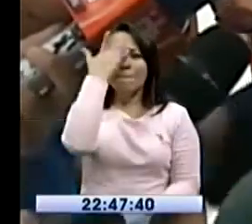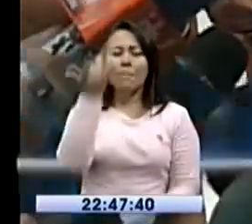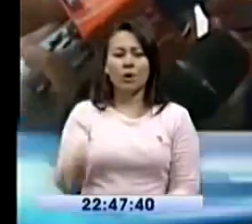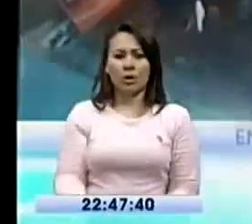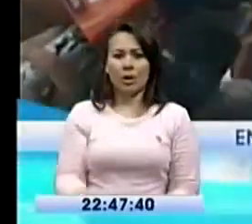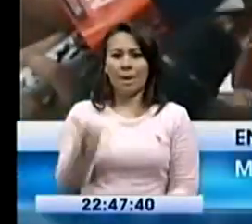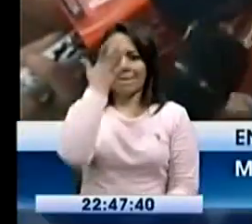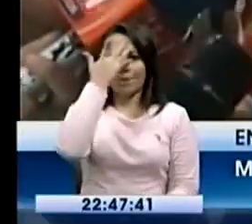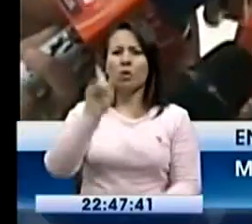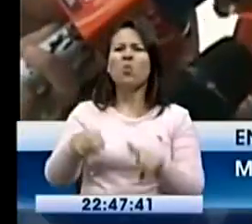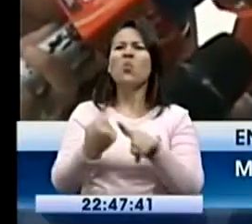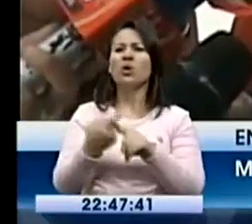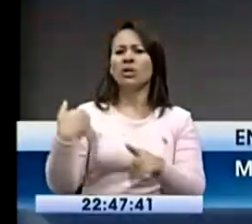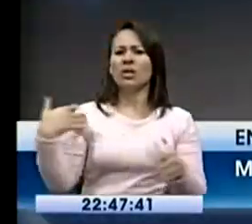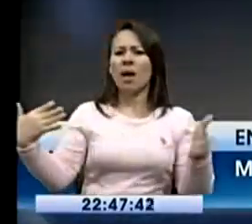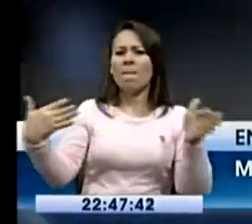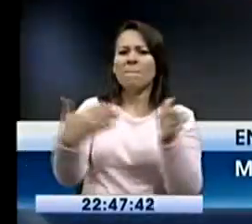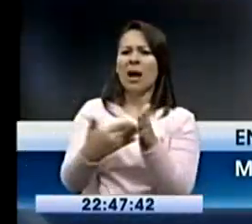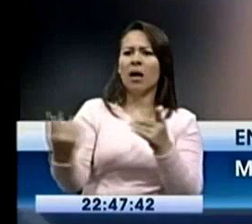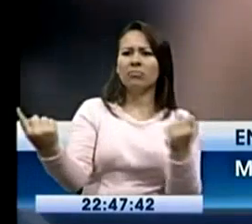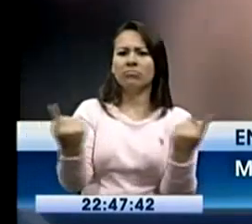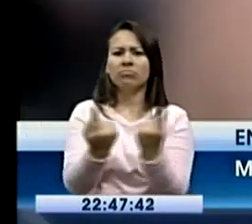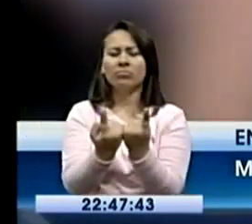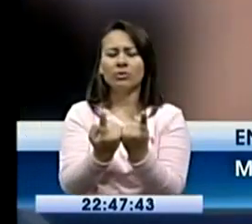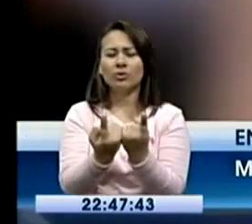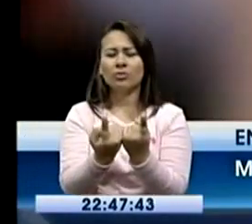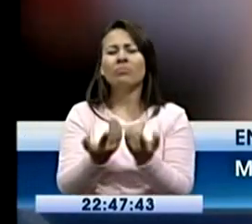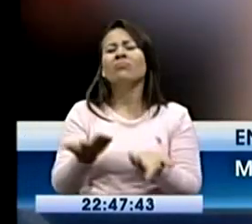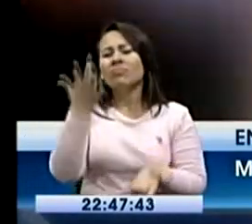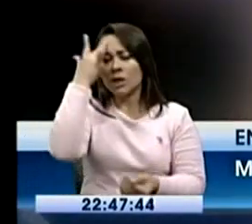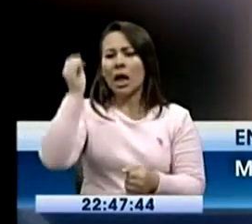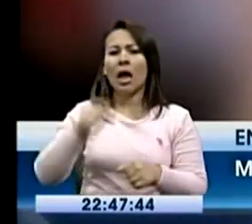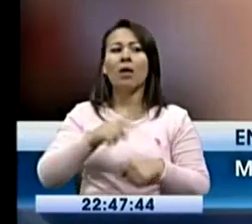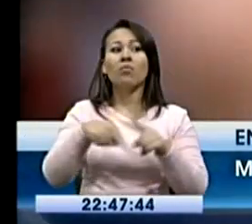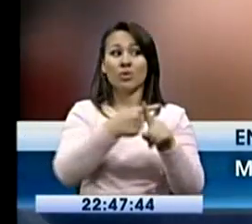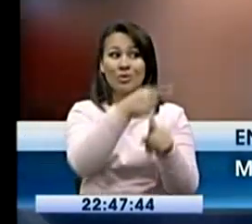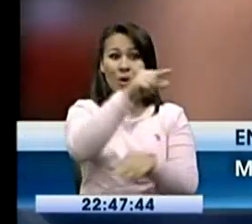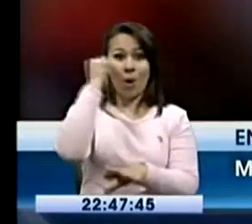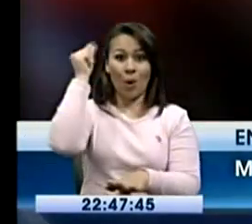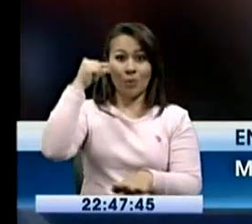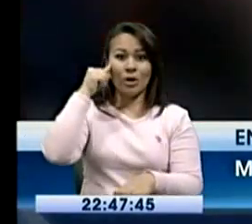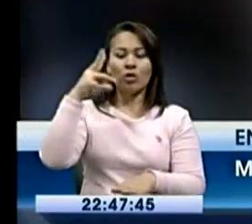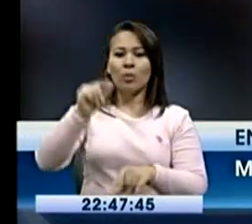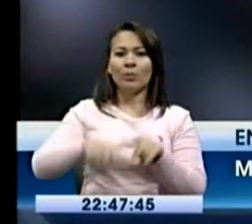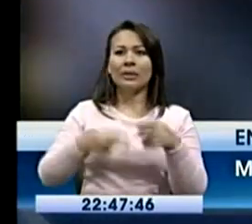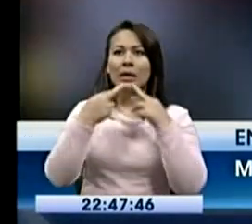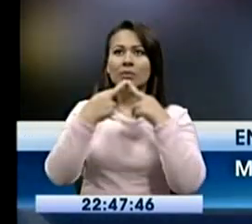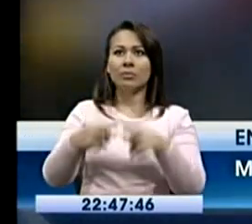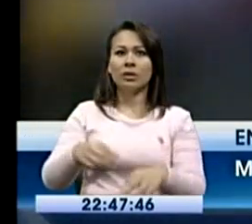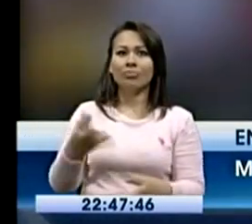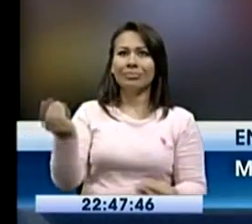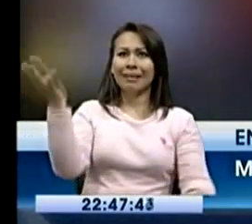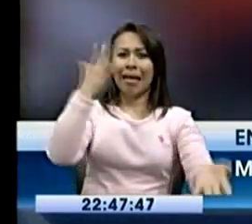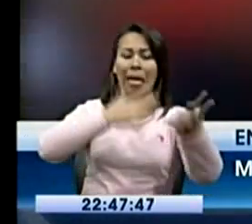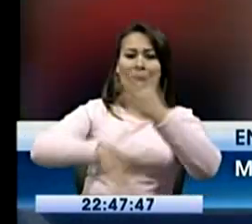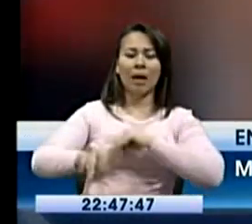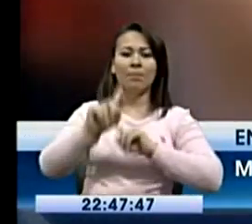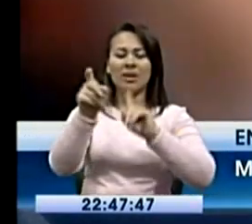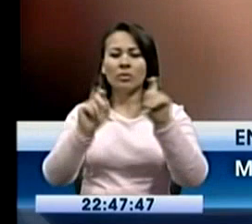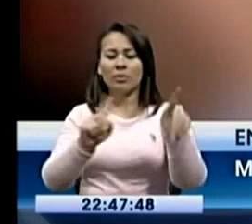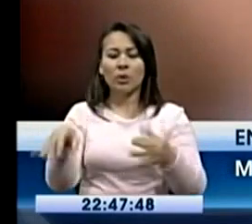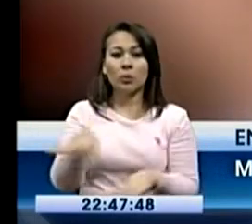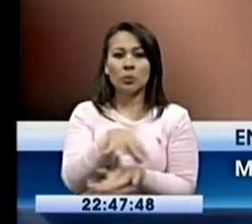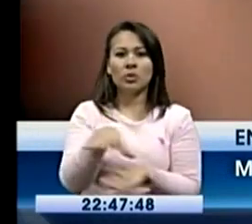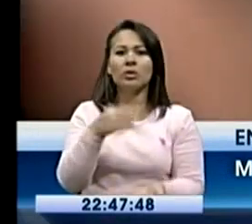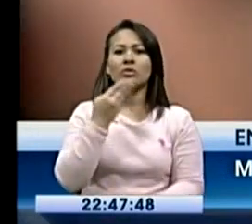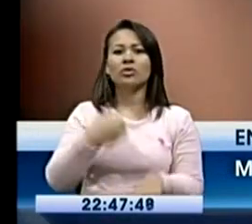un momento de tregua. Este video surge en el momento en que el gobierno no ha podido responder a la ola de cuestionamientos sobre